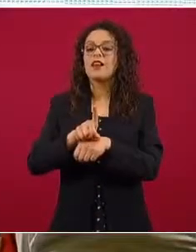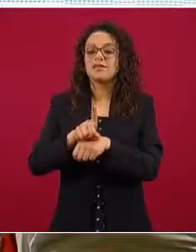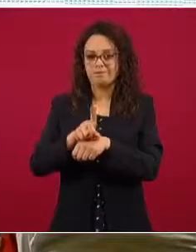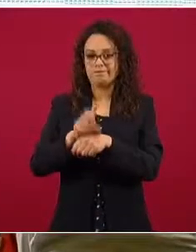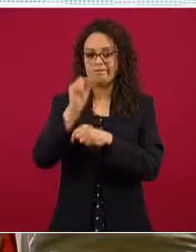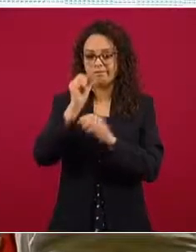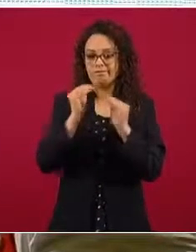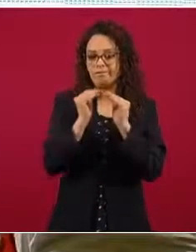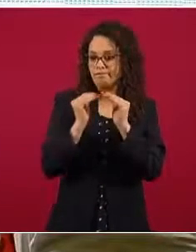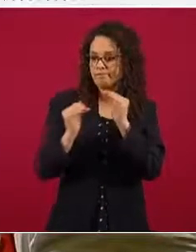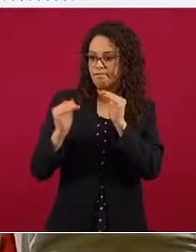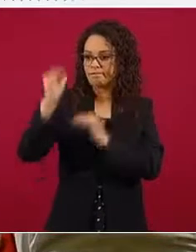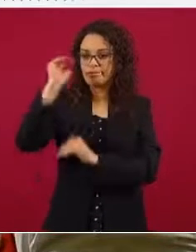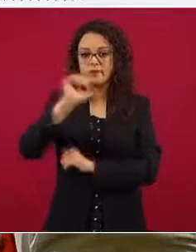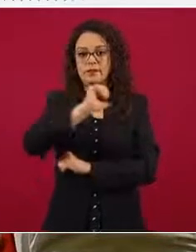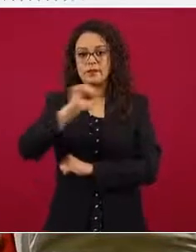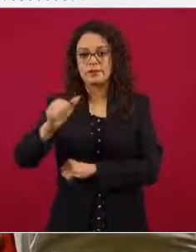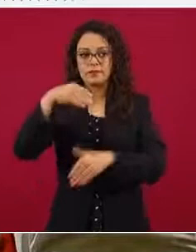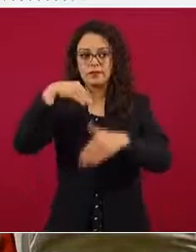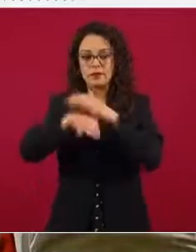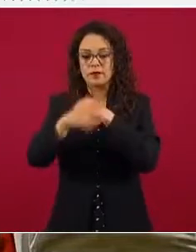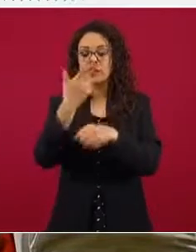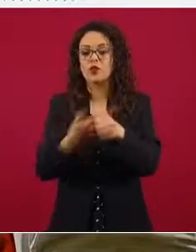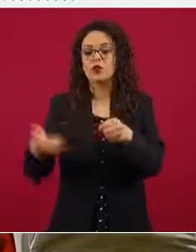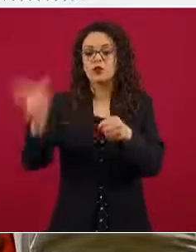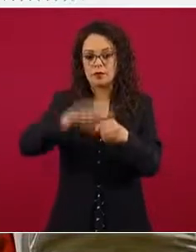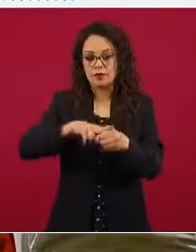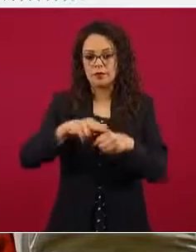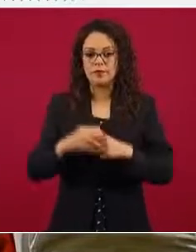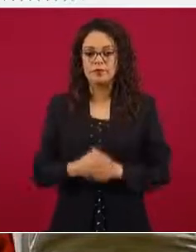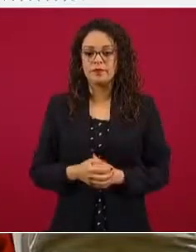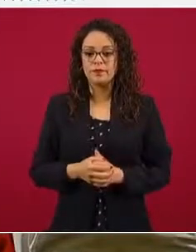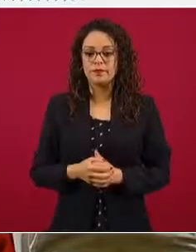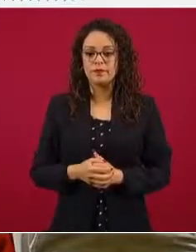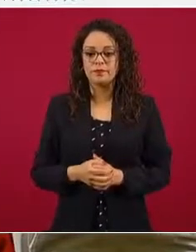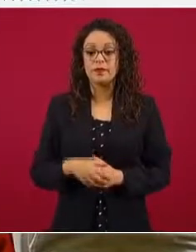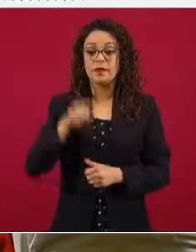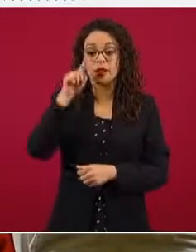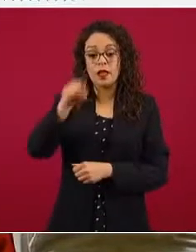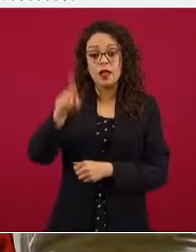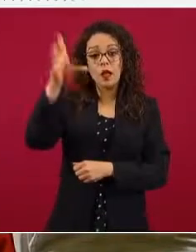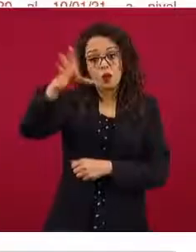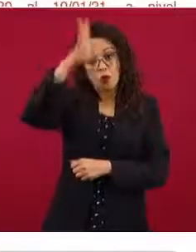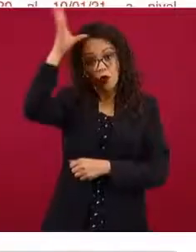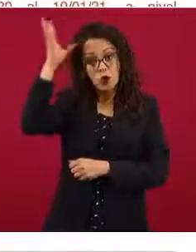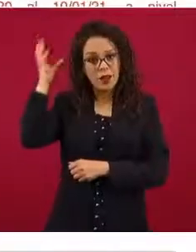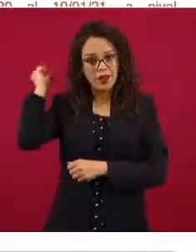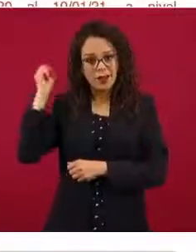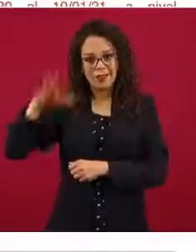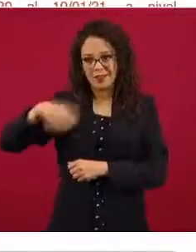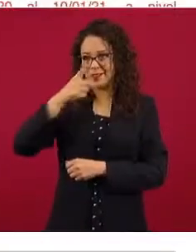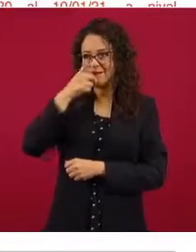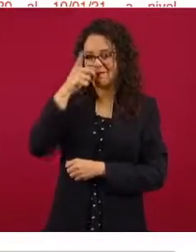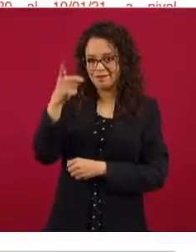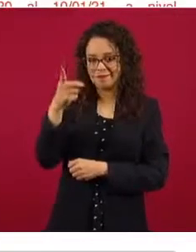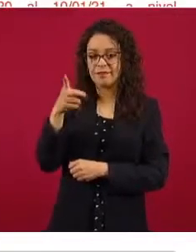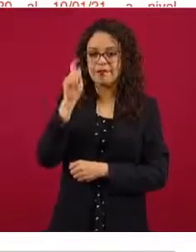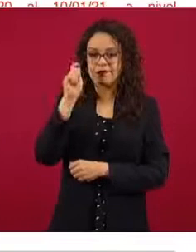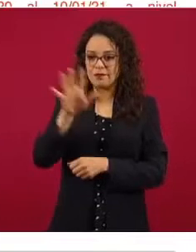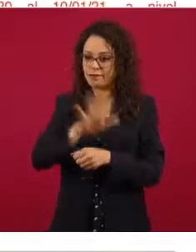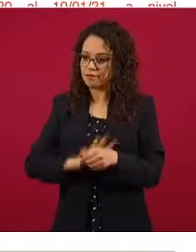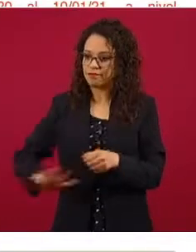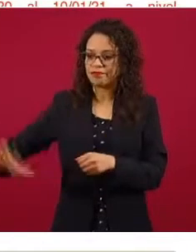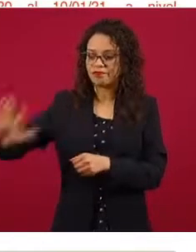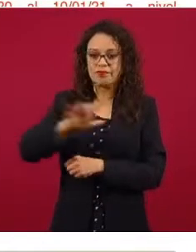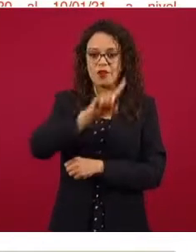en la hospitalización. La siguiente. El Estado de Morelos, ya lo decíamos, esta dependencia de la zona